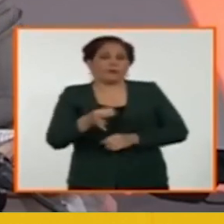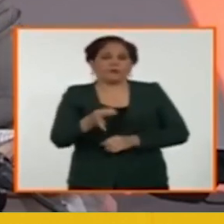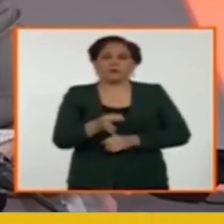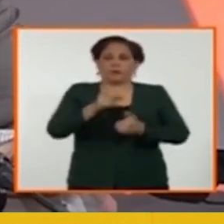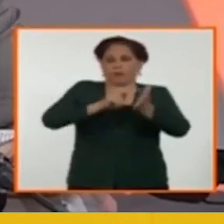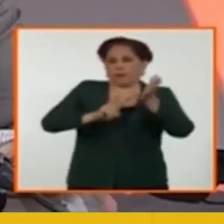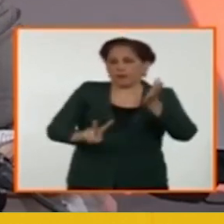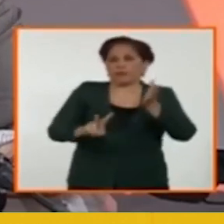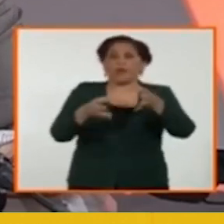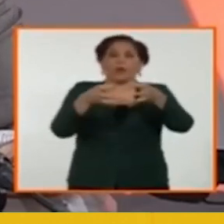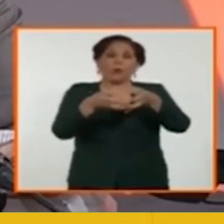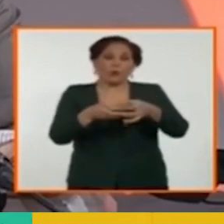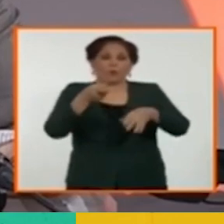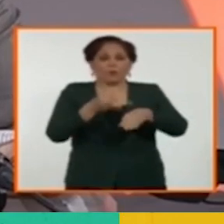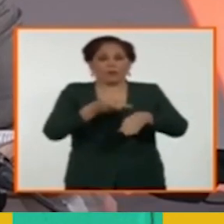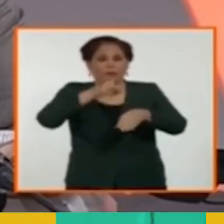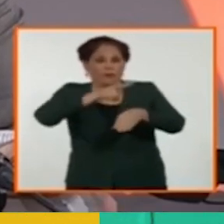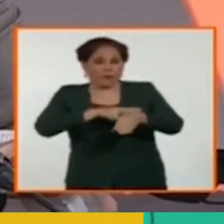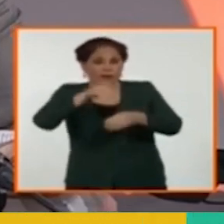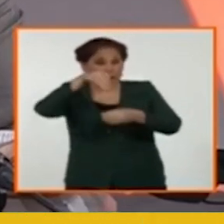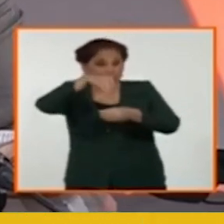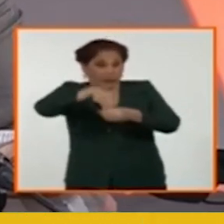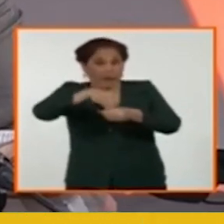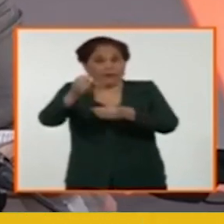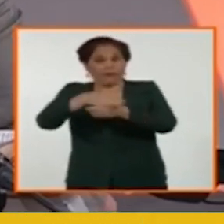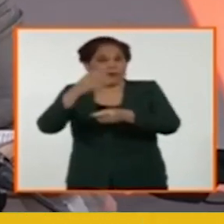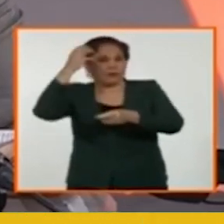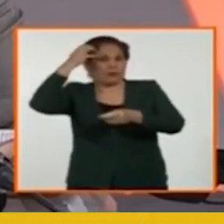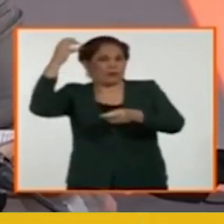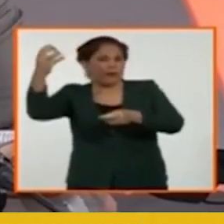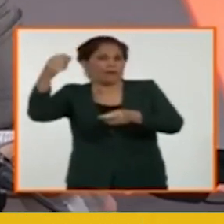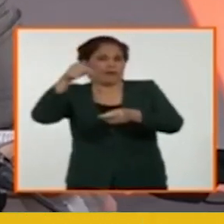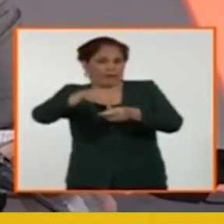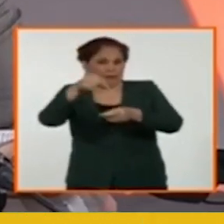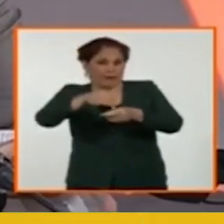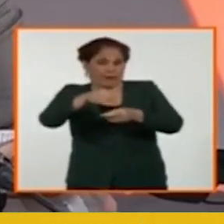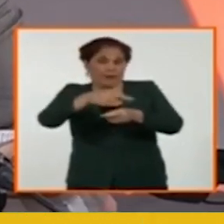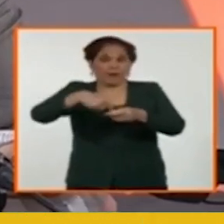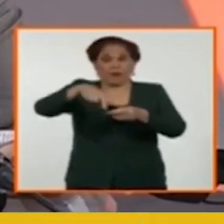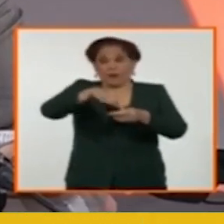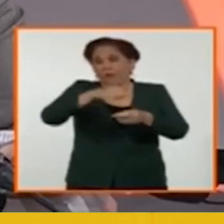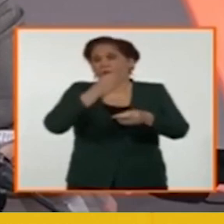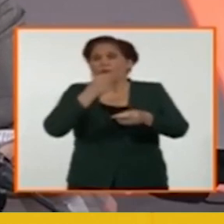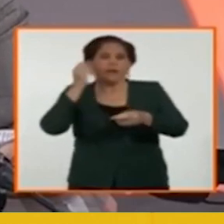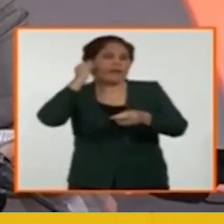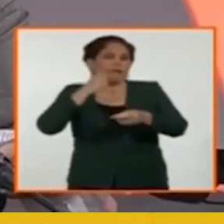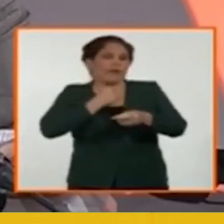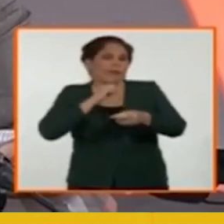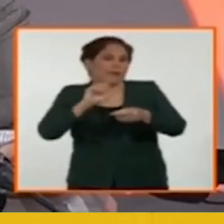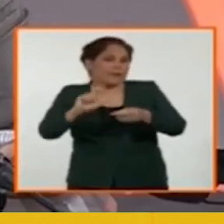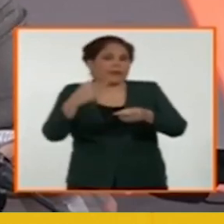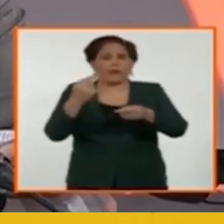grupos de prevención integrados por todos los actores, organismos, instituciones, organizaciones políticas y de masa, todo el que desde